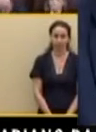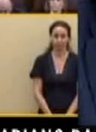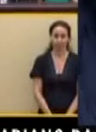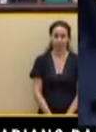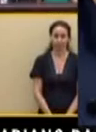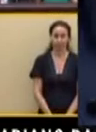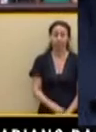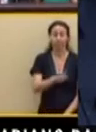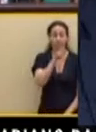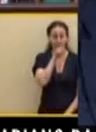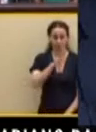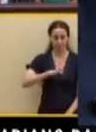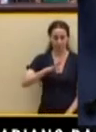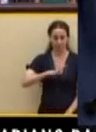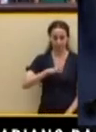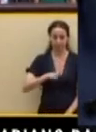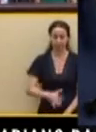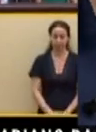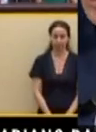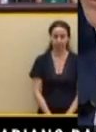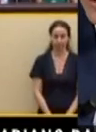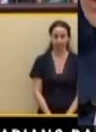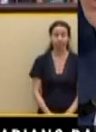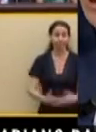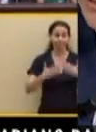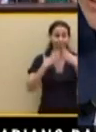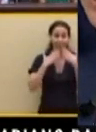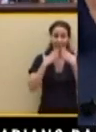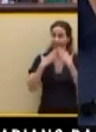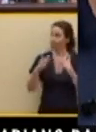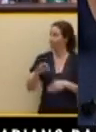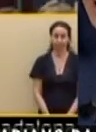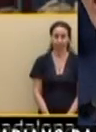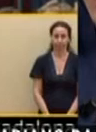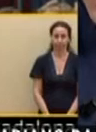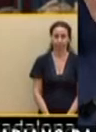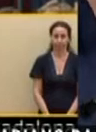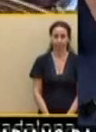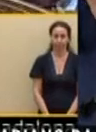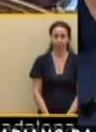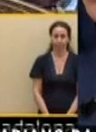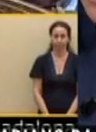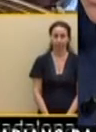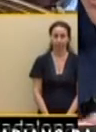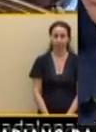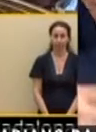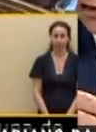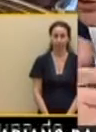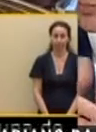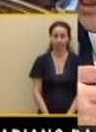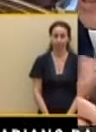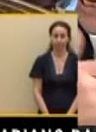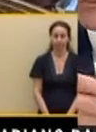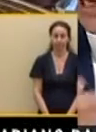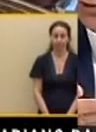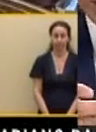razonable teniendo en cuenta además que tras la presentación de la moción de cesura los cinco en los dos primeros días esto posteriores a la moción de censura se pueden presentar mociones alternativas por tanto